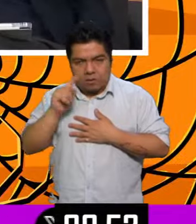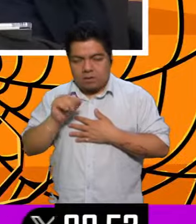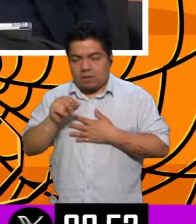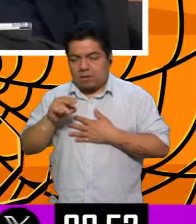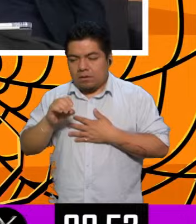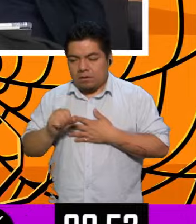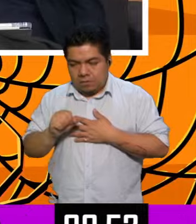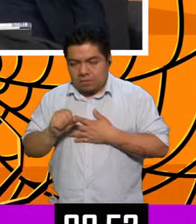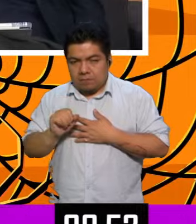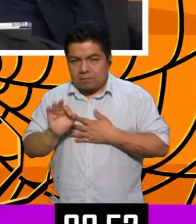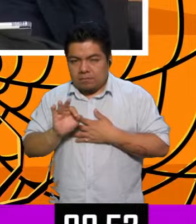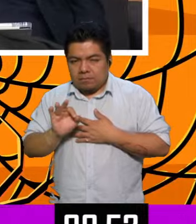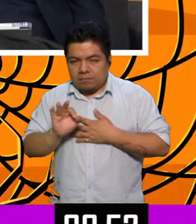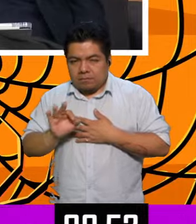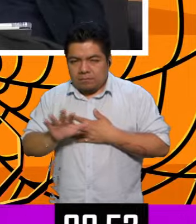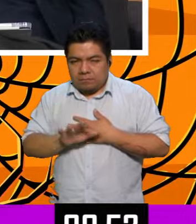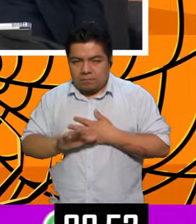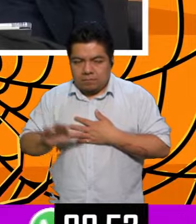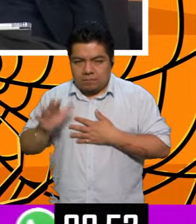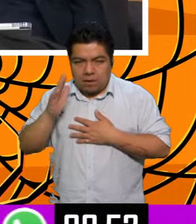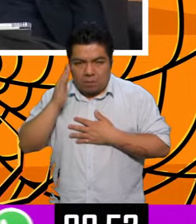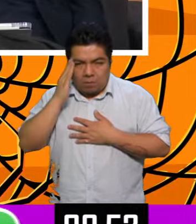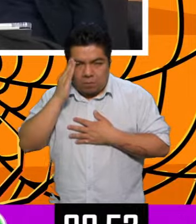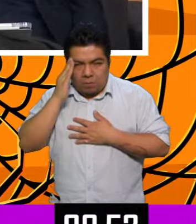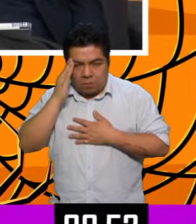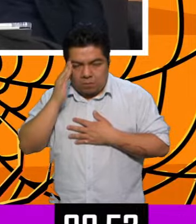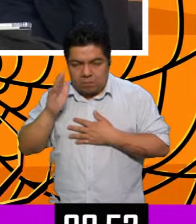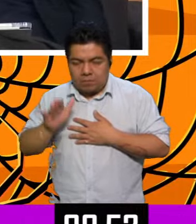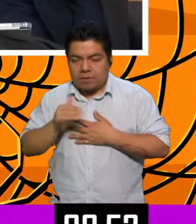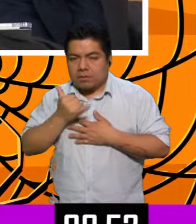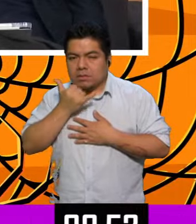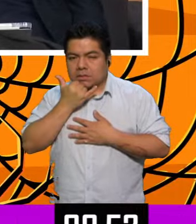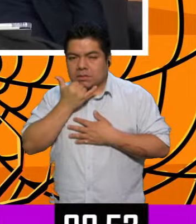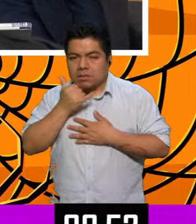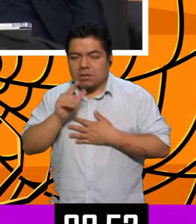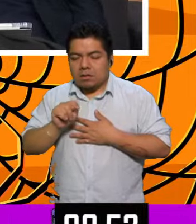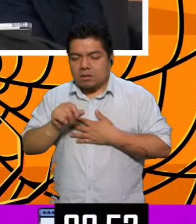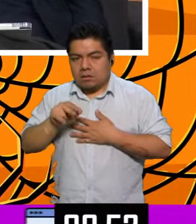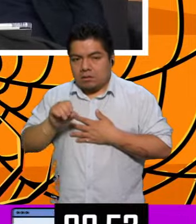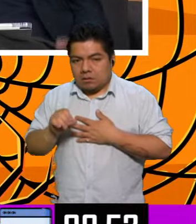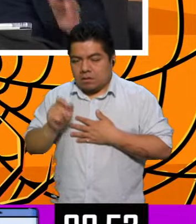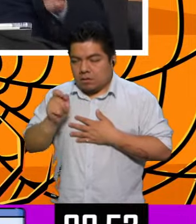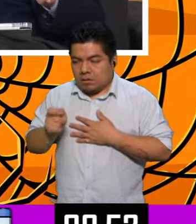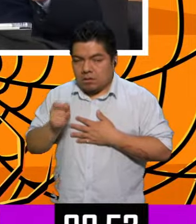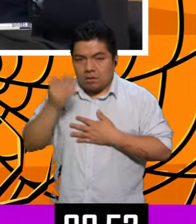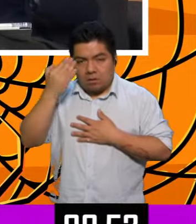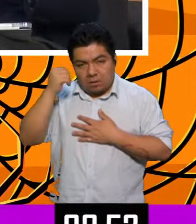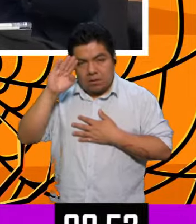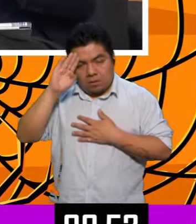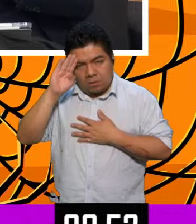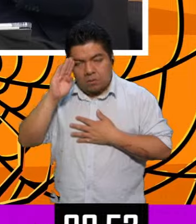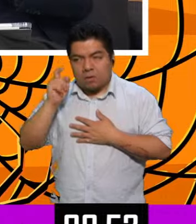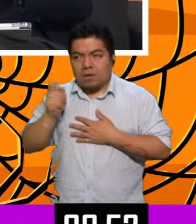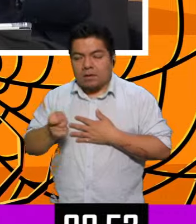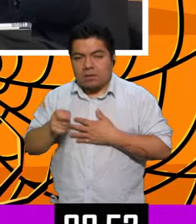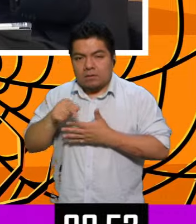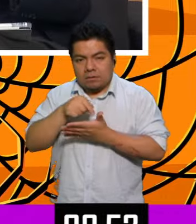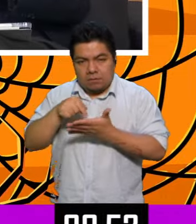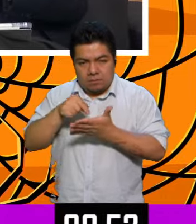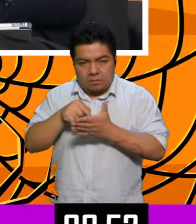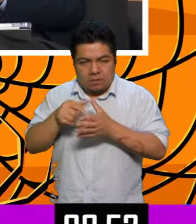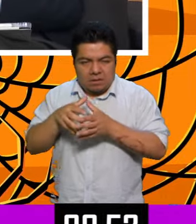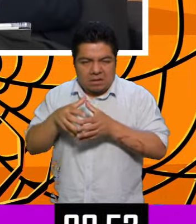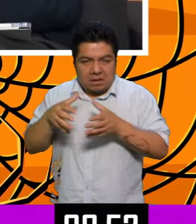Entonces, al parecer había un cacique, en Taíno, lo que quiere decir Cuba es como lugar